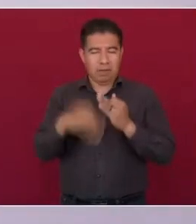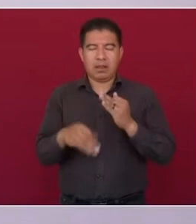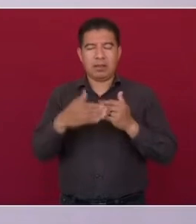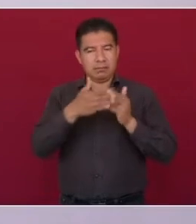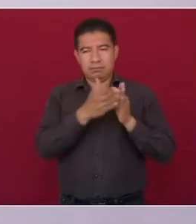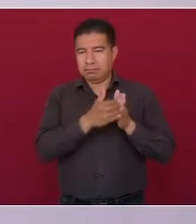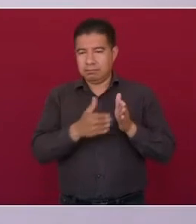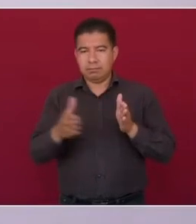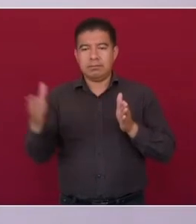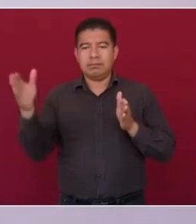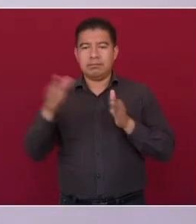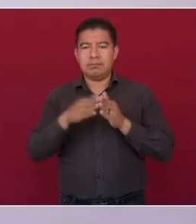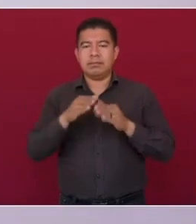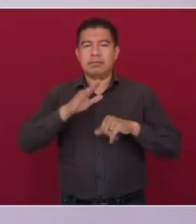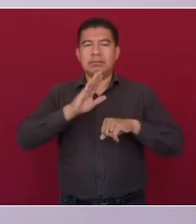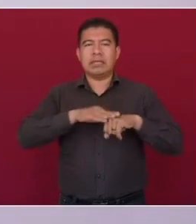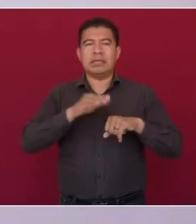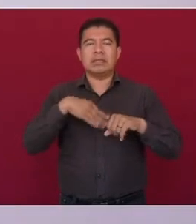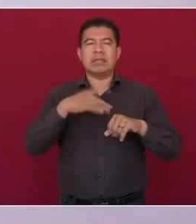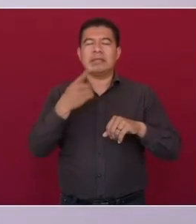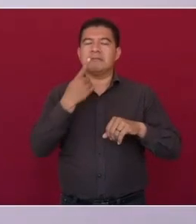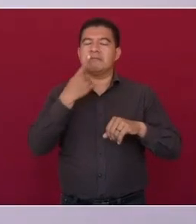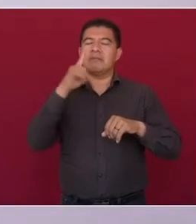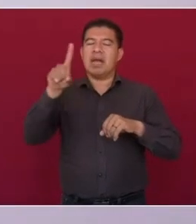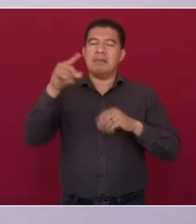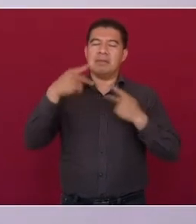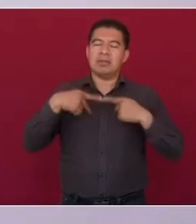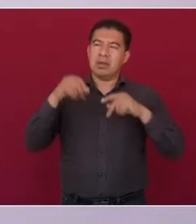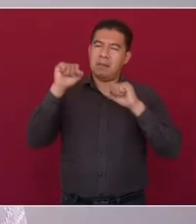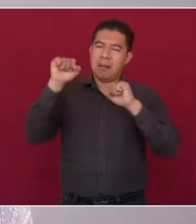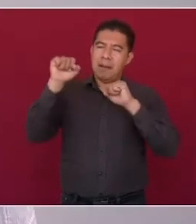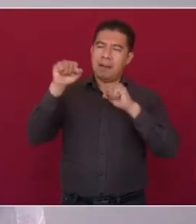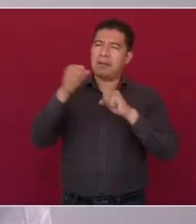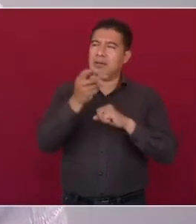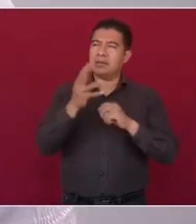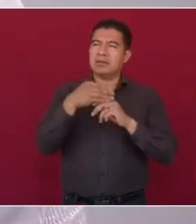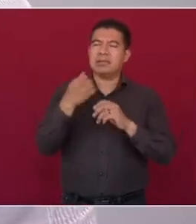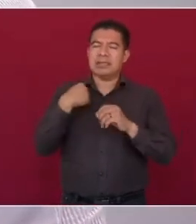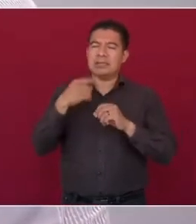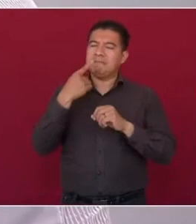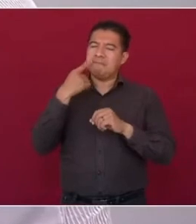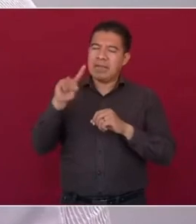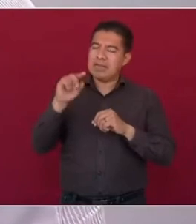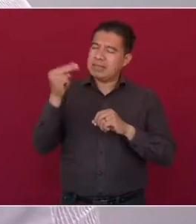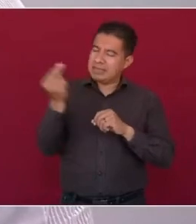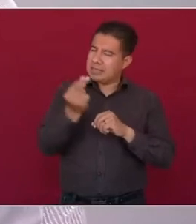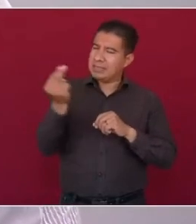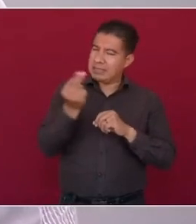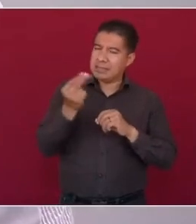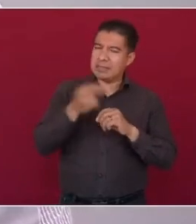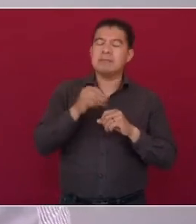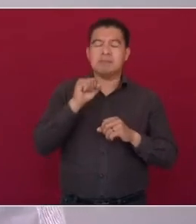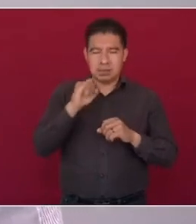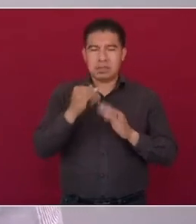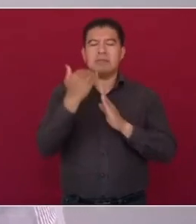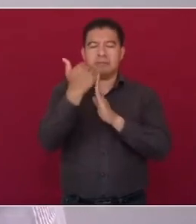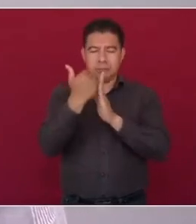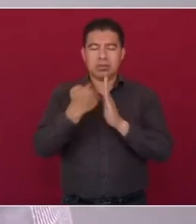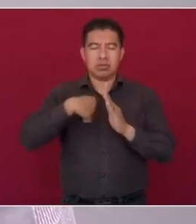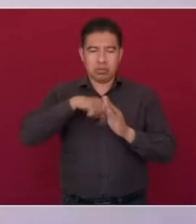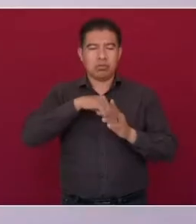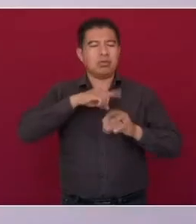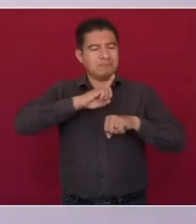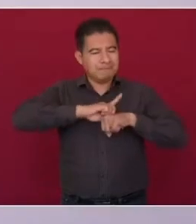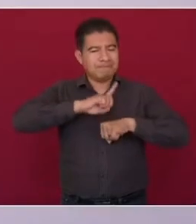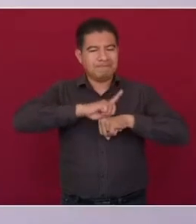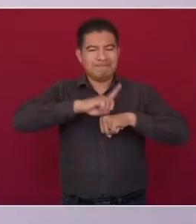en esta impostergable y justa demanda popular, pero estamos seguros que seguiremos avanzando porque trabajamos todos los